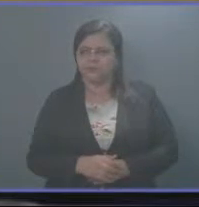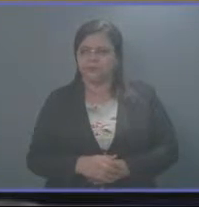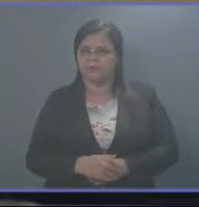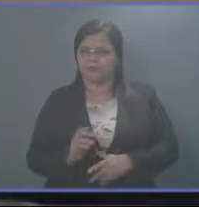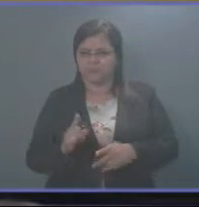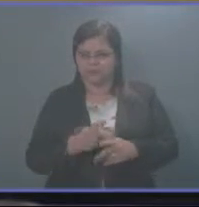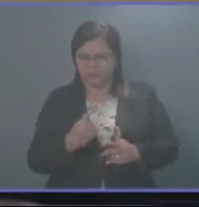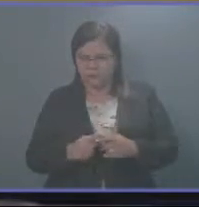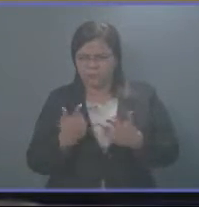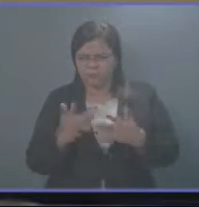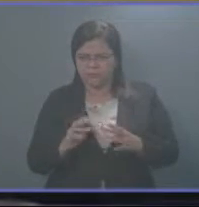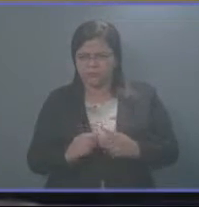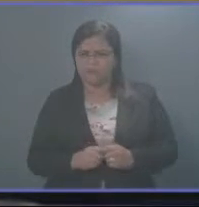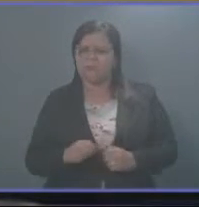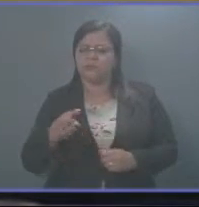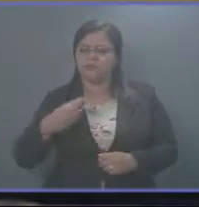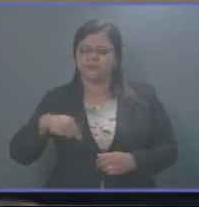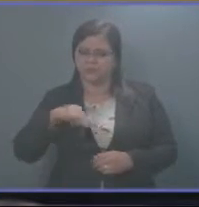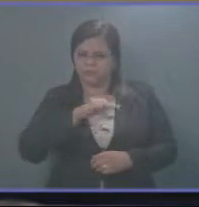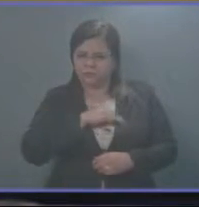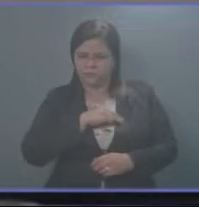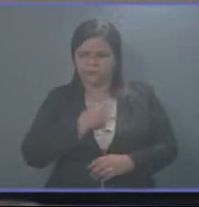al Viceministerio de Transporte.